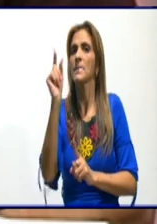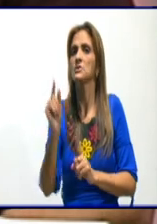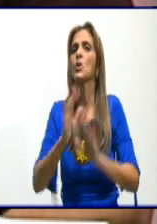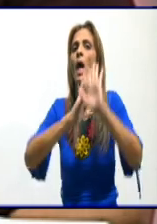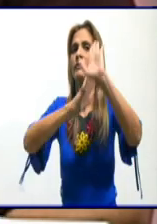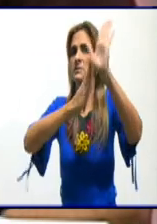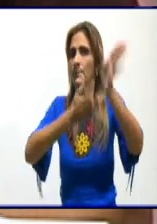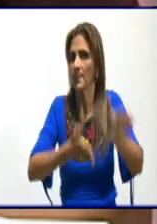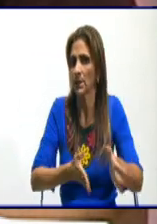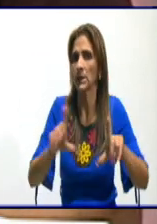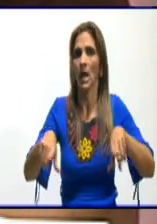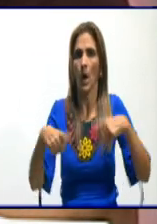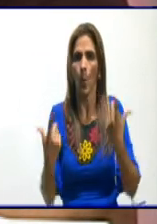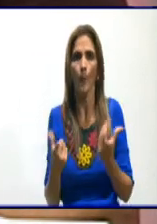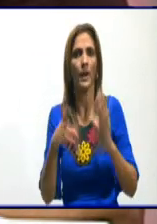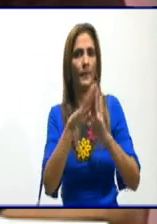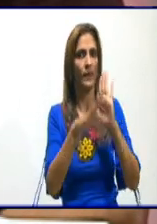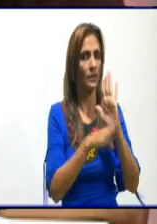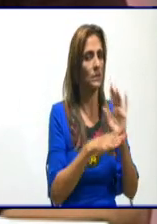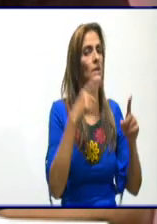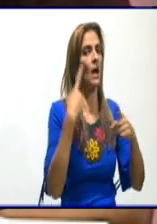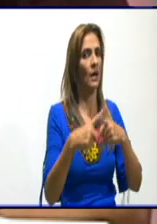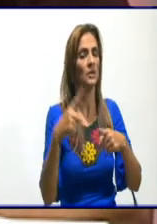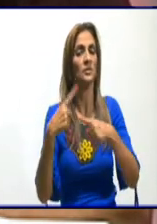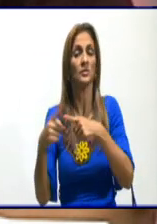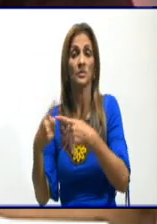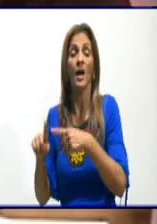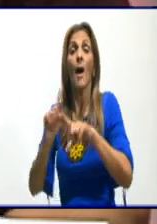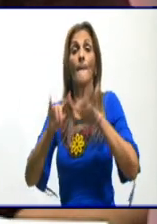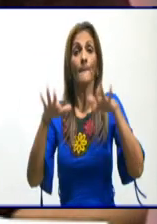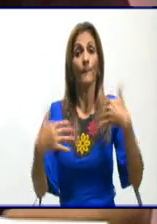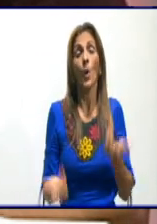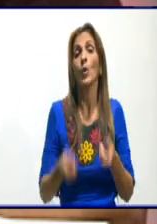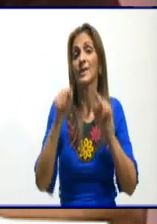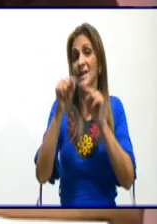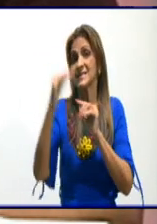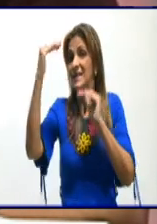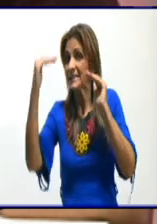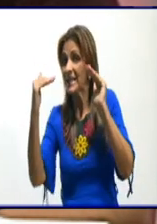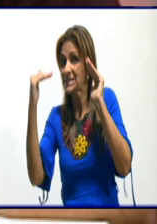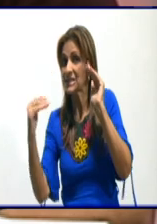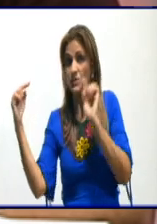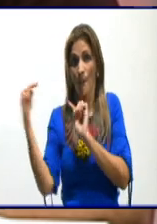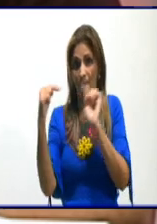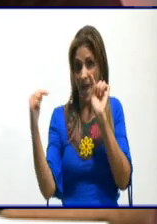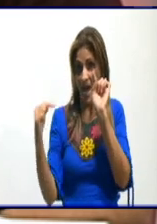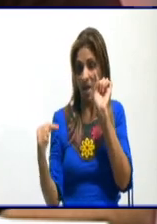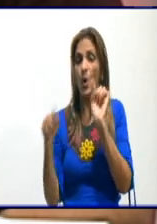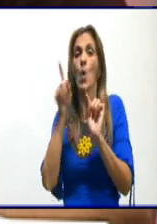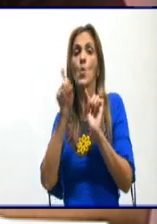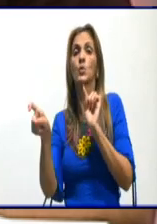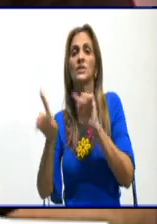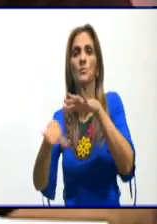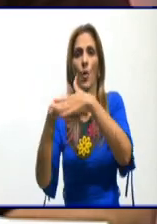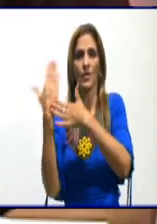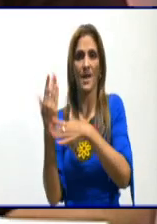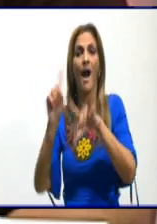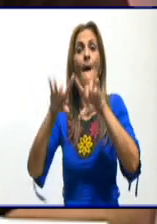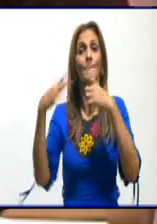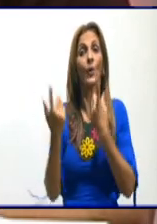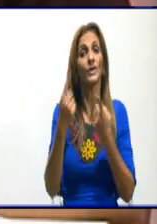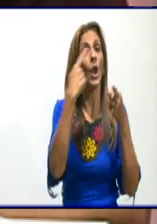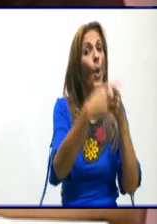comparto además esta idea que el descenso ese que se está acuciando en los últimos días porque los otros municipios han